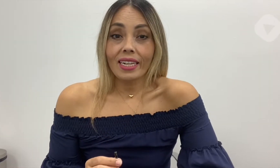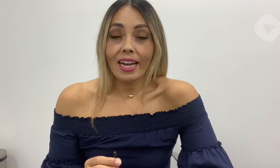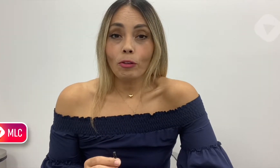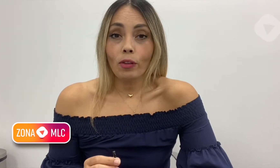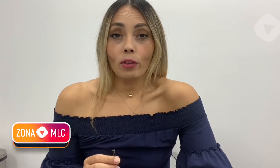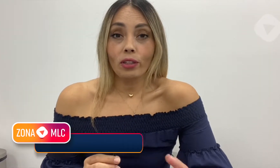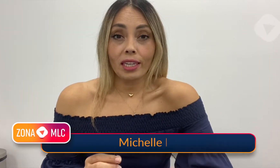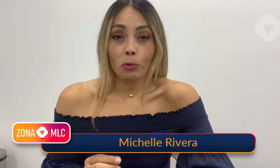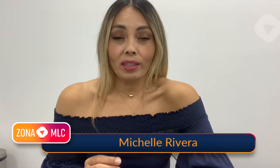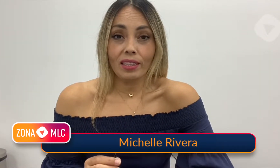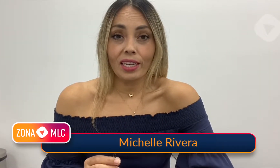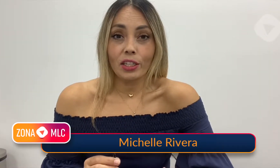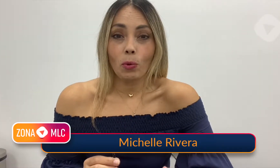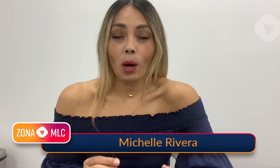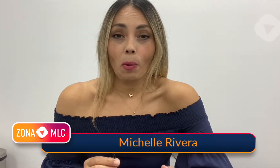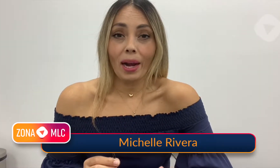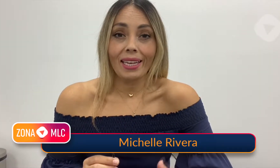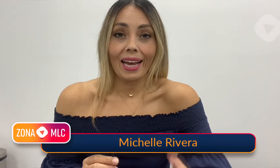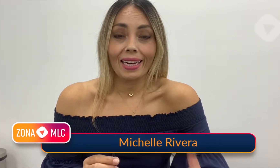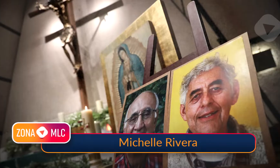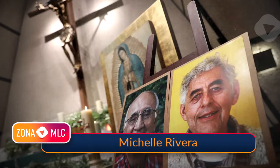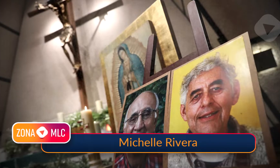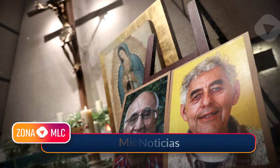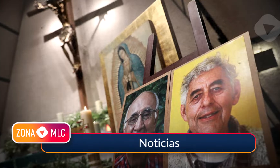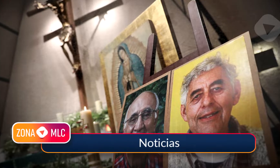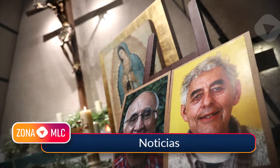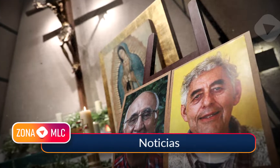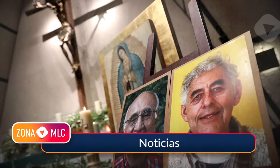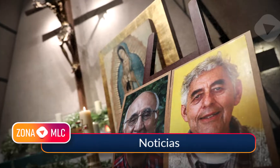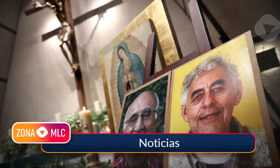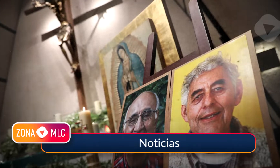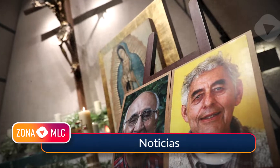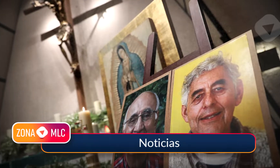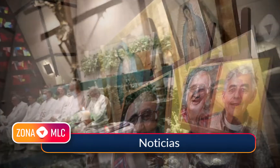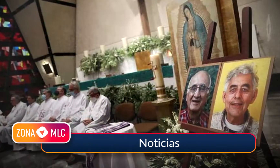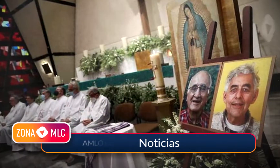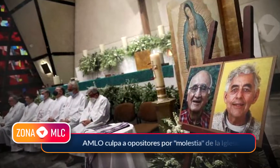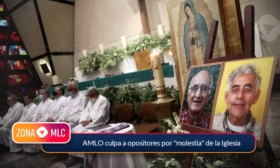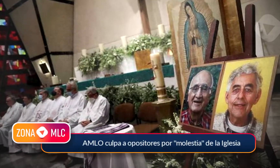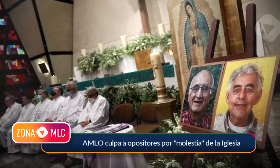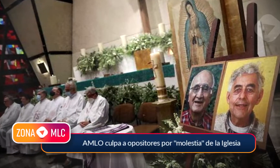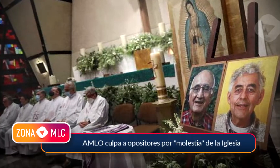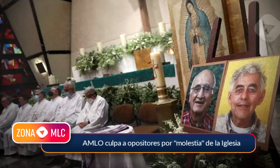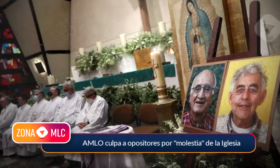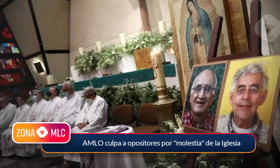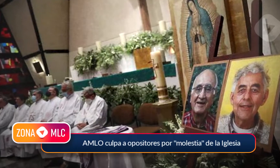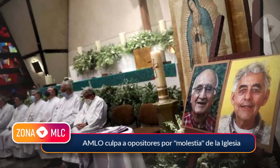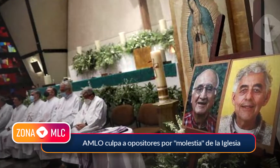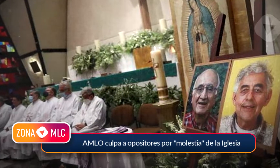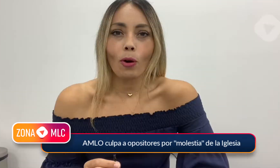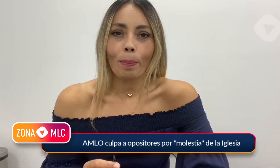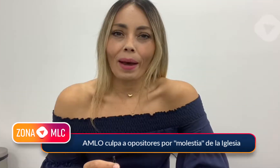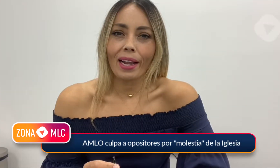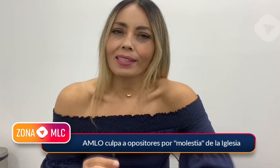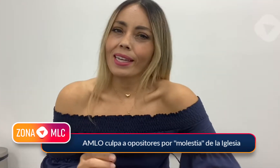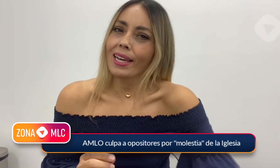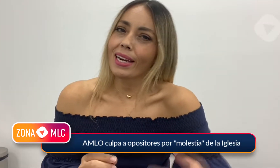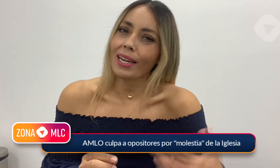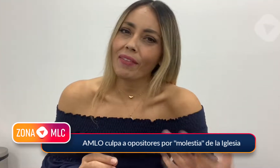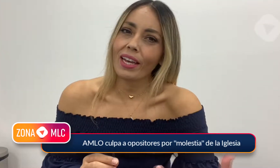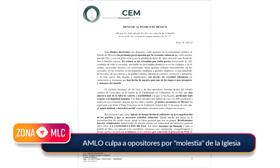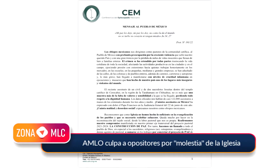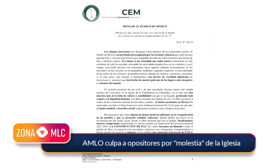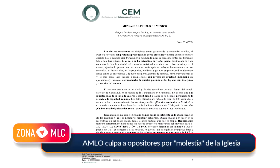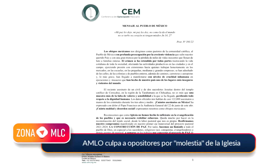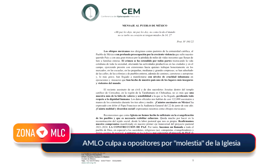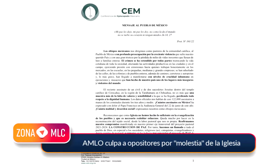Luego del asesinato de dos jesuitas en Chihuahua y la carta que escribieron muchos religiosos al presidente López Obrador para